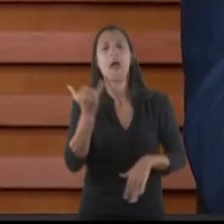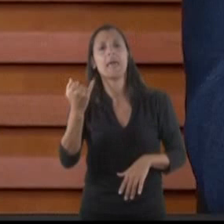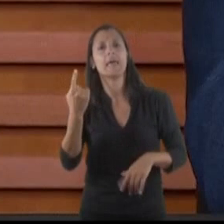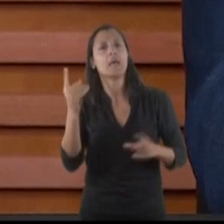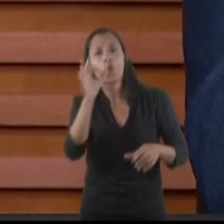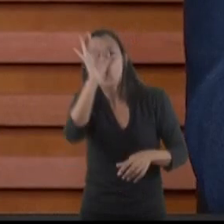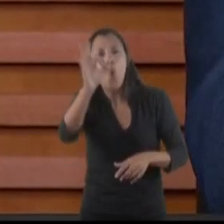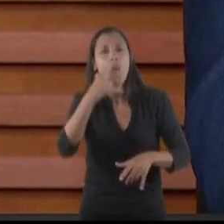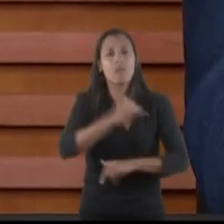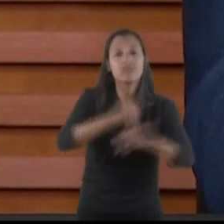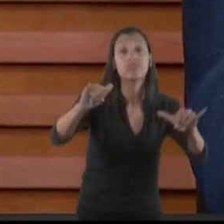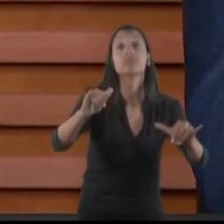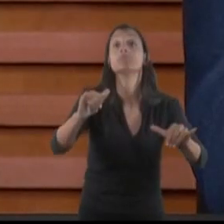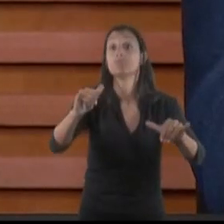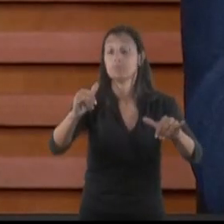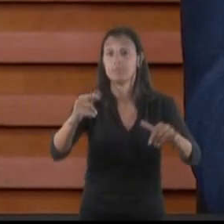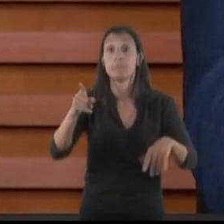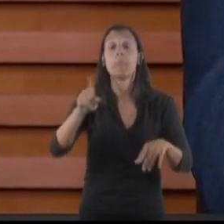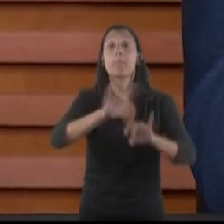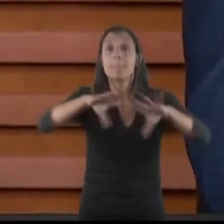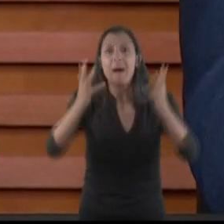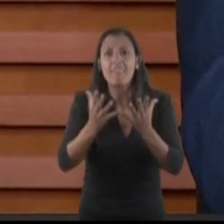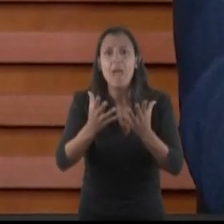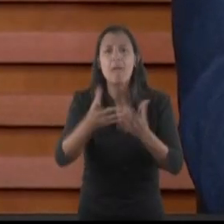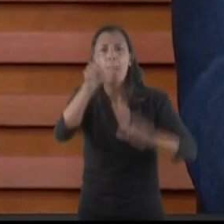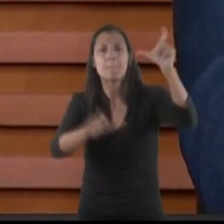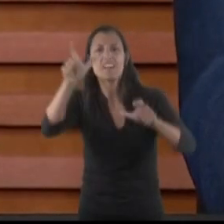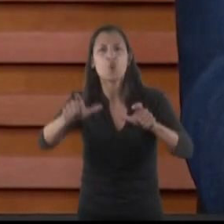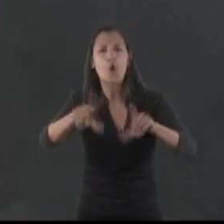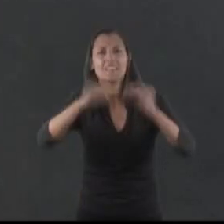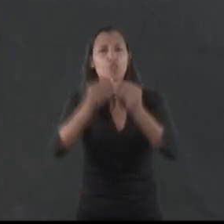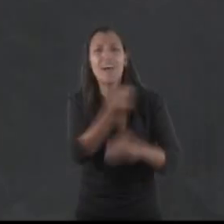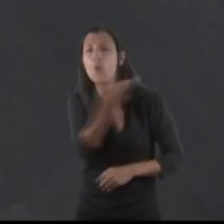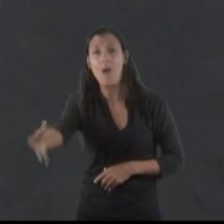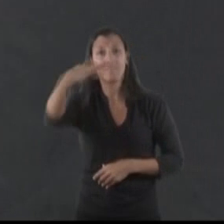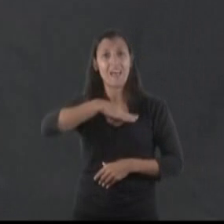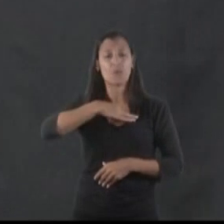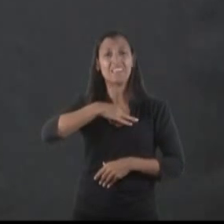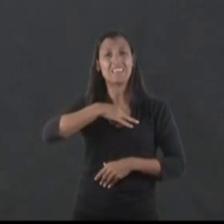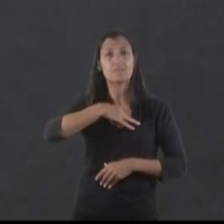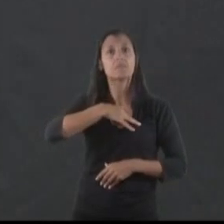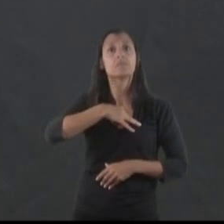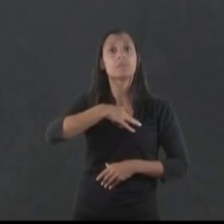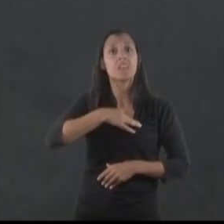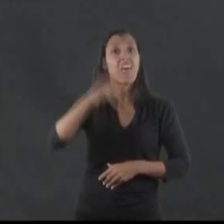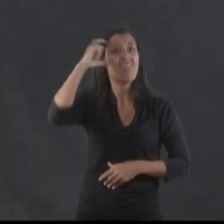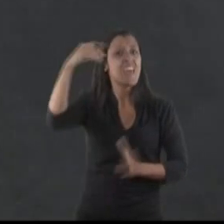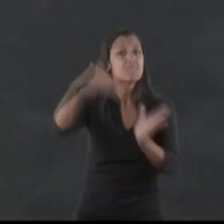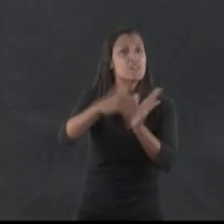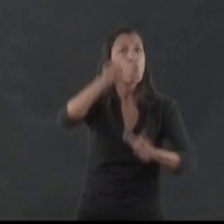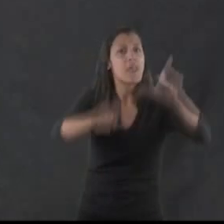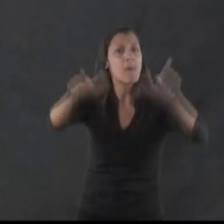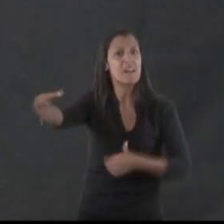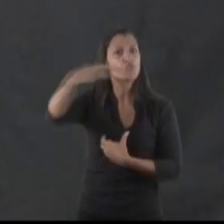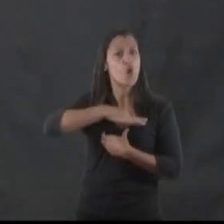es que la pandemia contagió a más de 10 millones de argentinos. Es decir, que